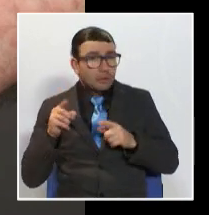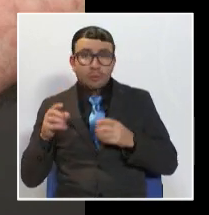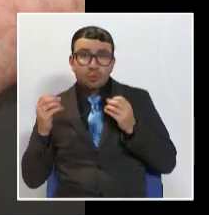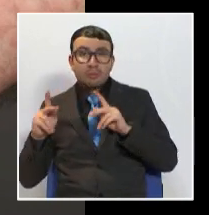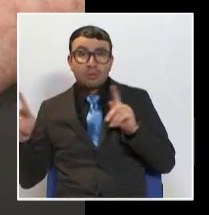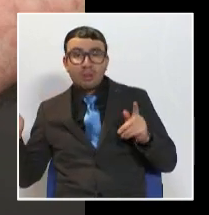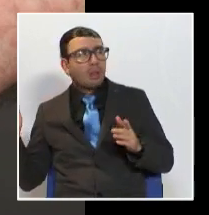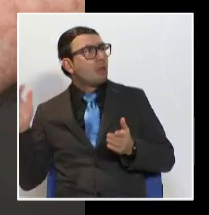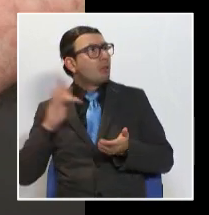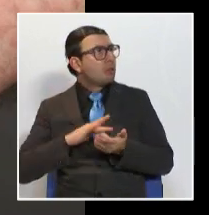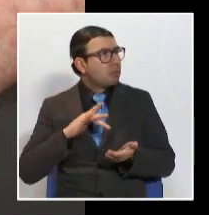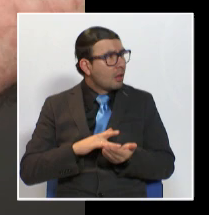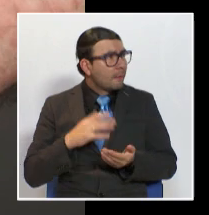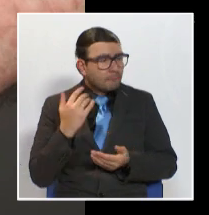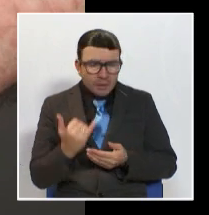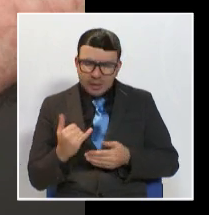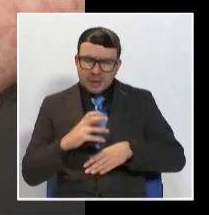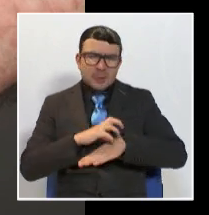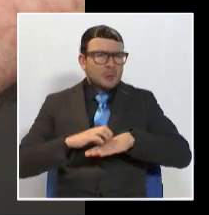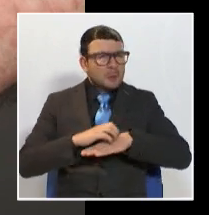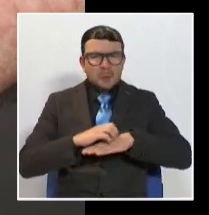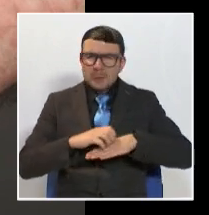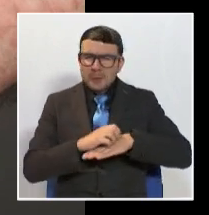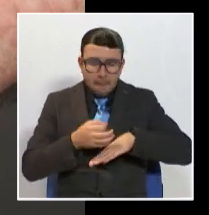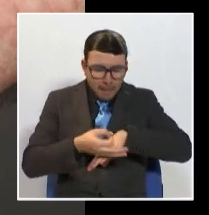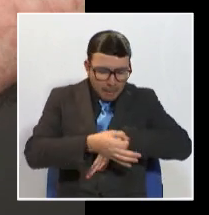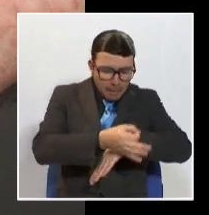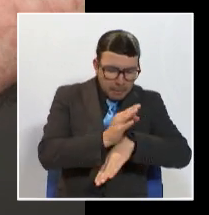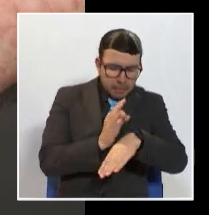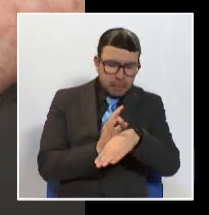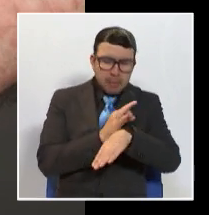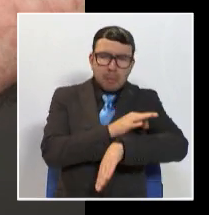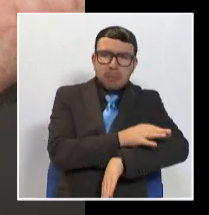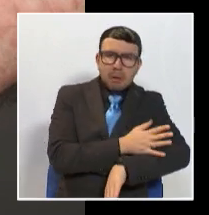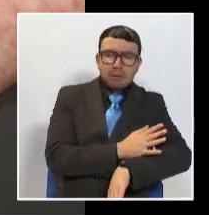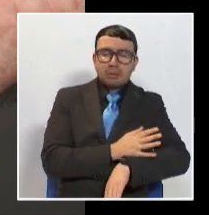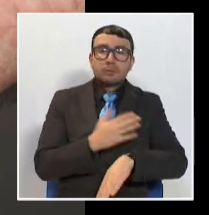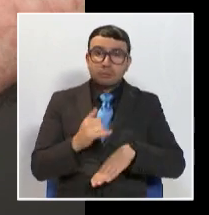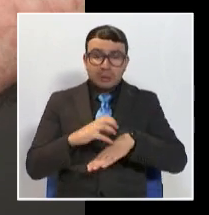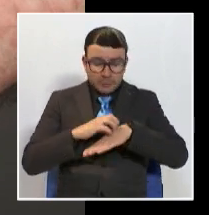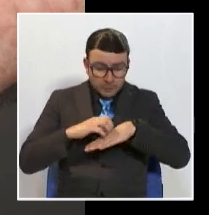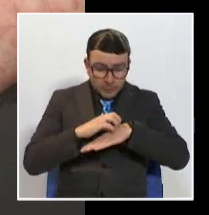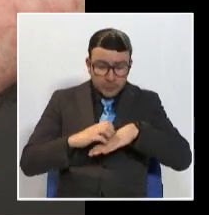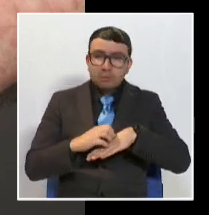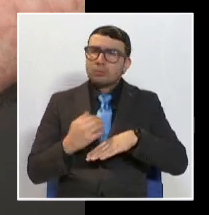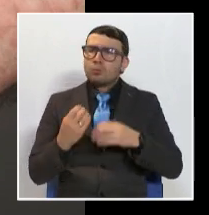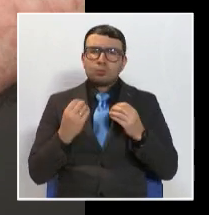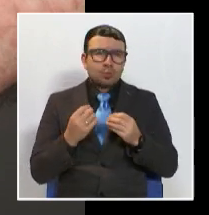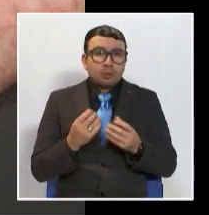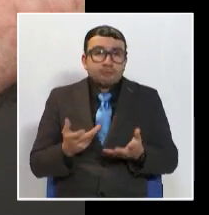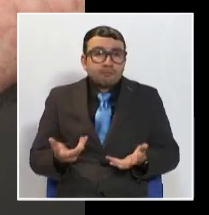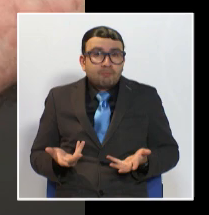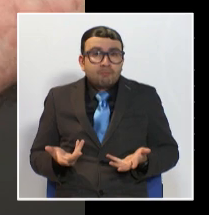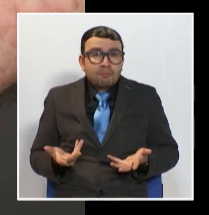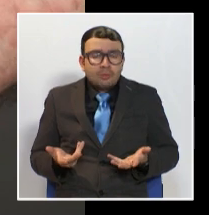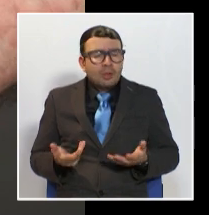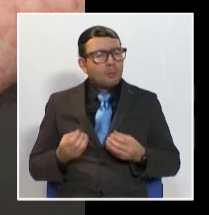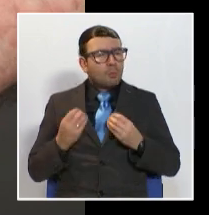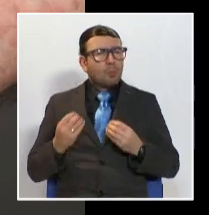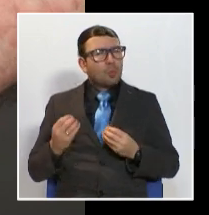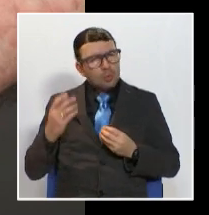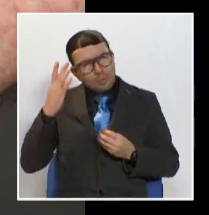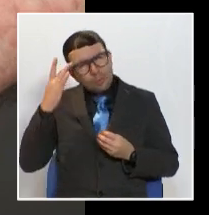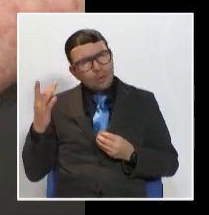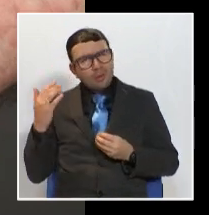consulta dermatológica, son las urticarias, que son reacciones alérgicas que se pueden presentar a muchas cosas. La mayoría de las